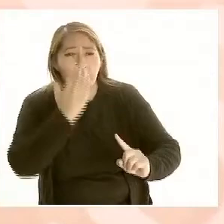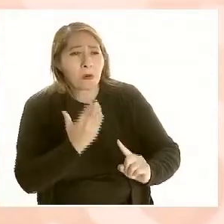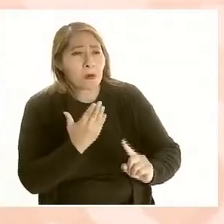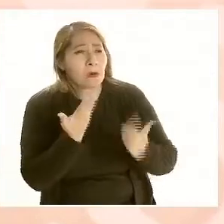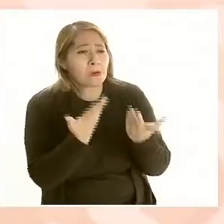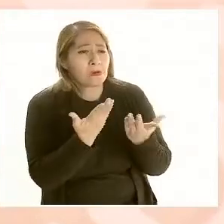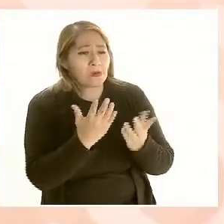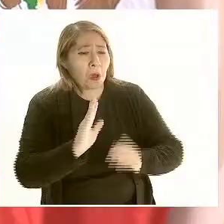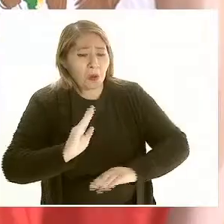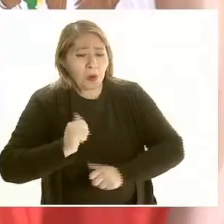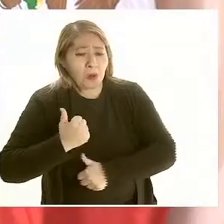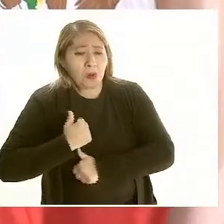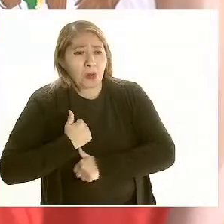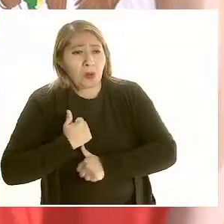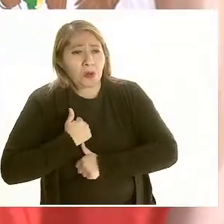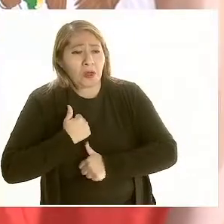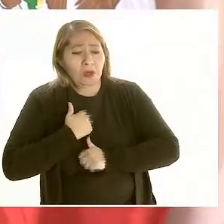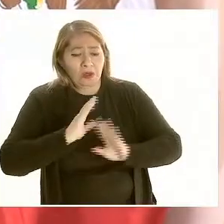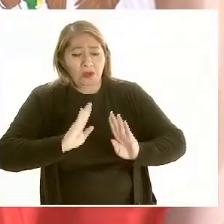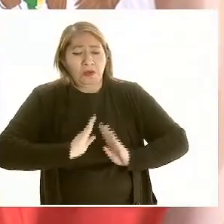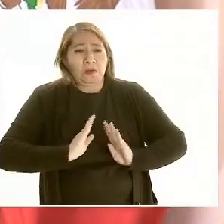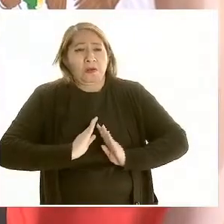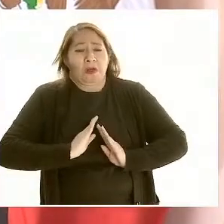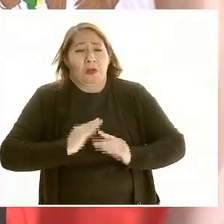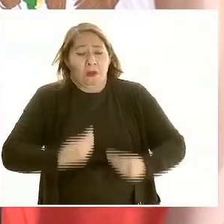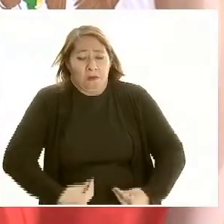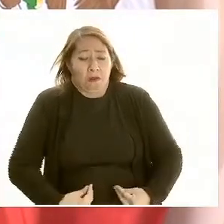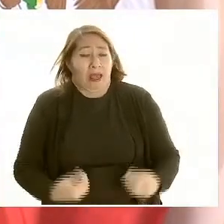República. Que viva el